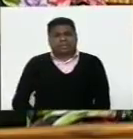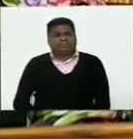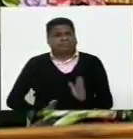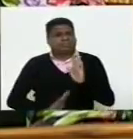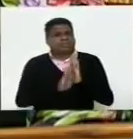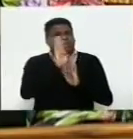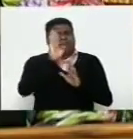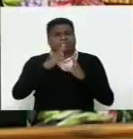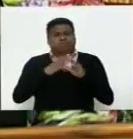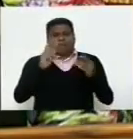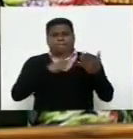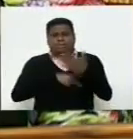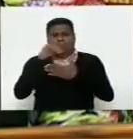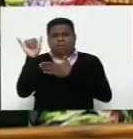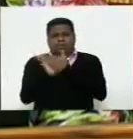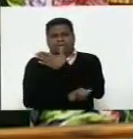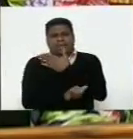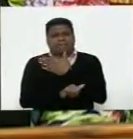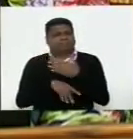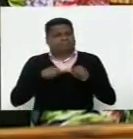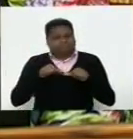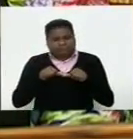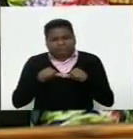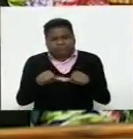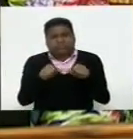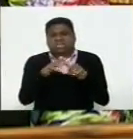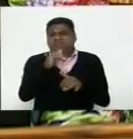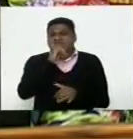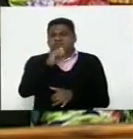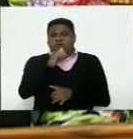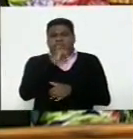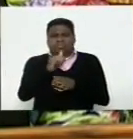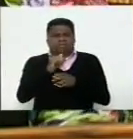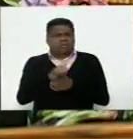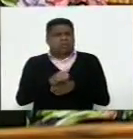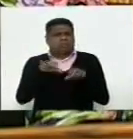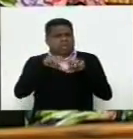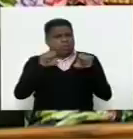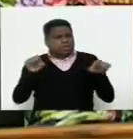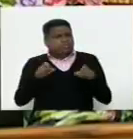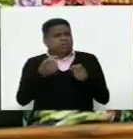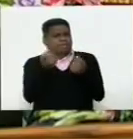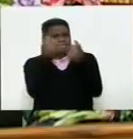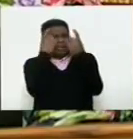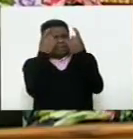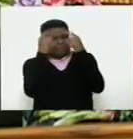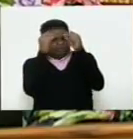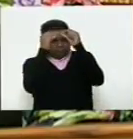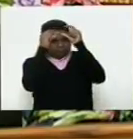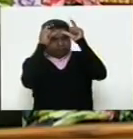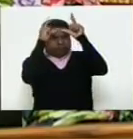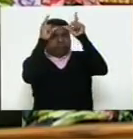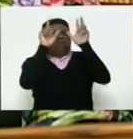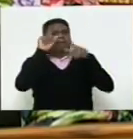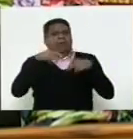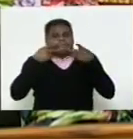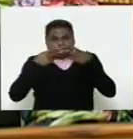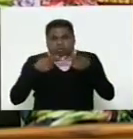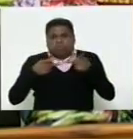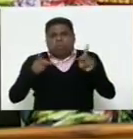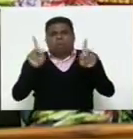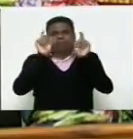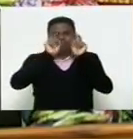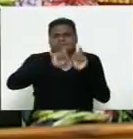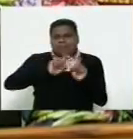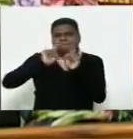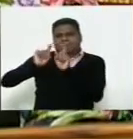desarrollar programas permanentes de información y educación a los fines de promover en los centros de